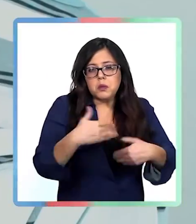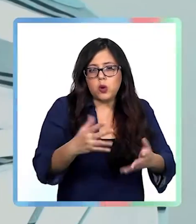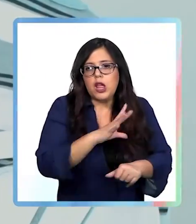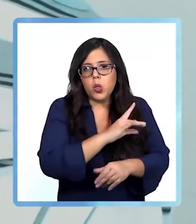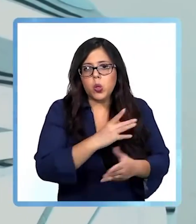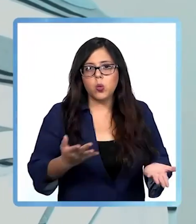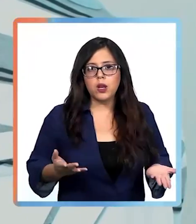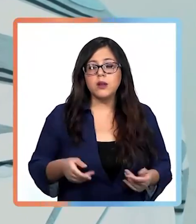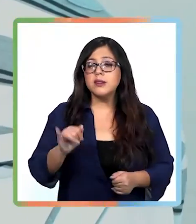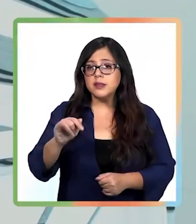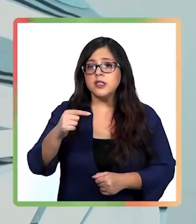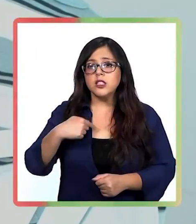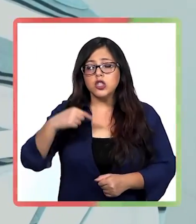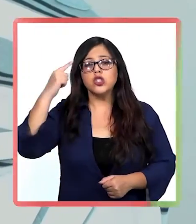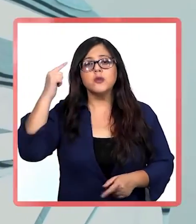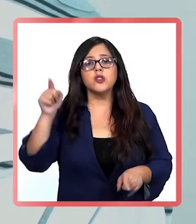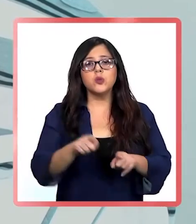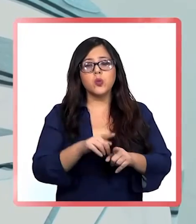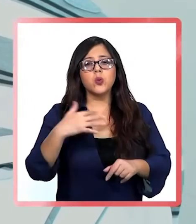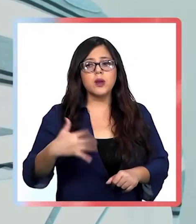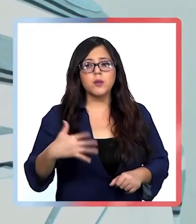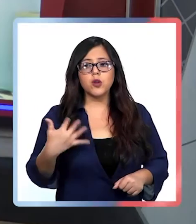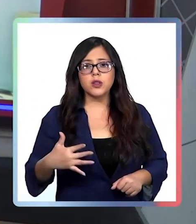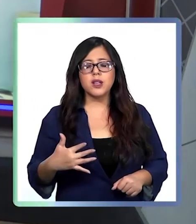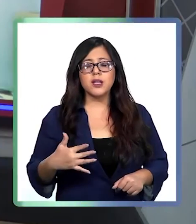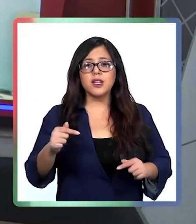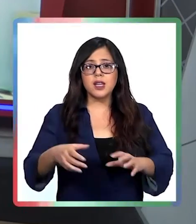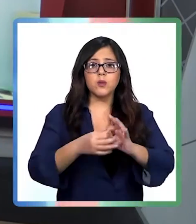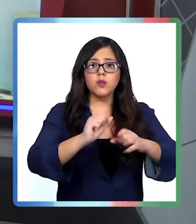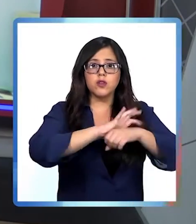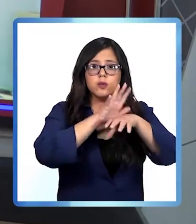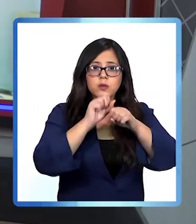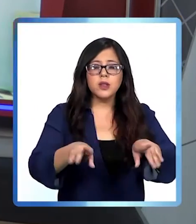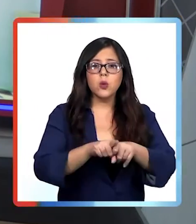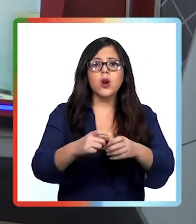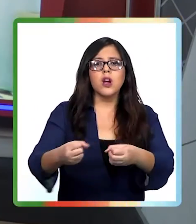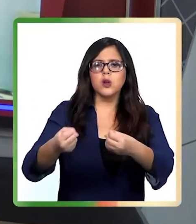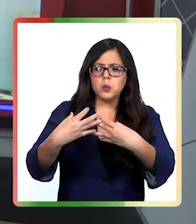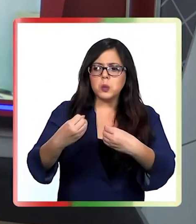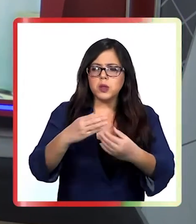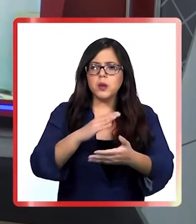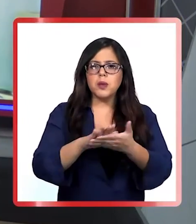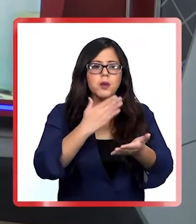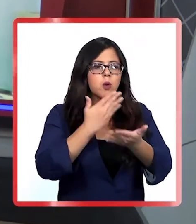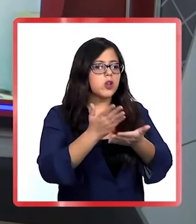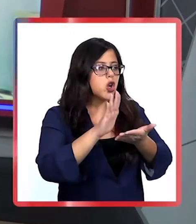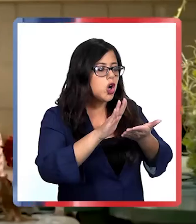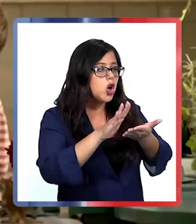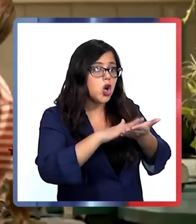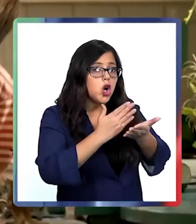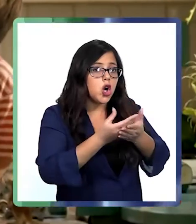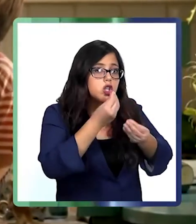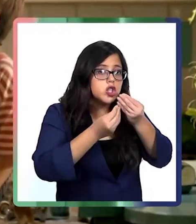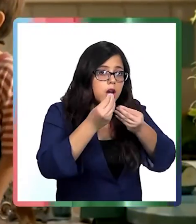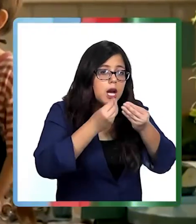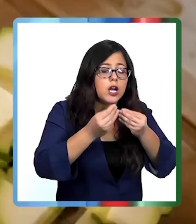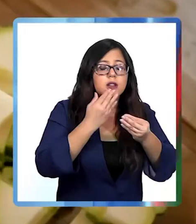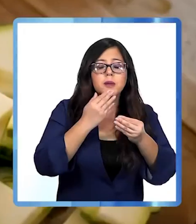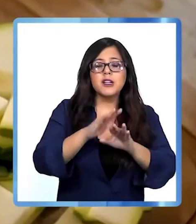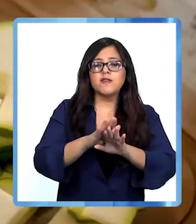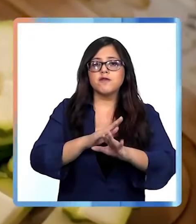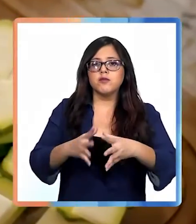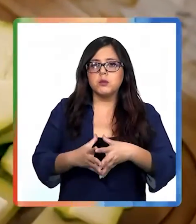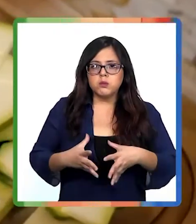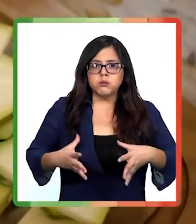más que nunca, creo yo, doctora, me parece muy importante que esta pandemia también nos ha enseñado que cuando comemos sano, cuando evitamos, por ejemplo,